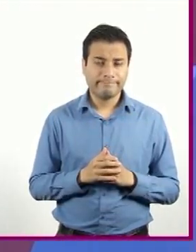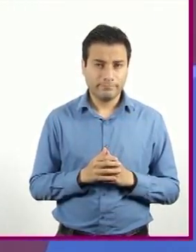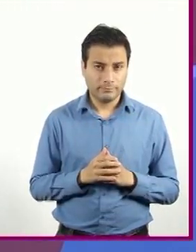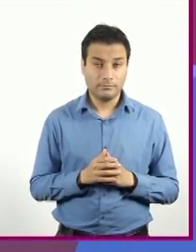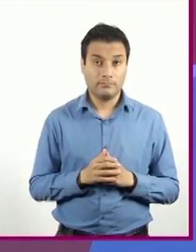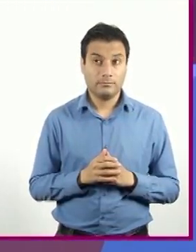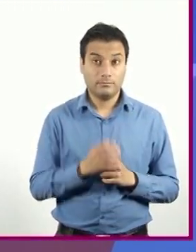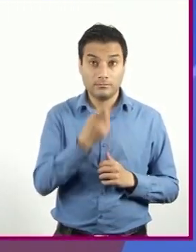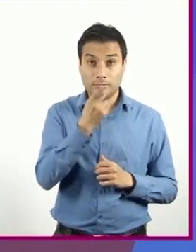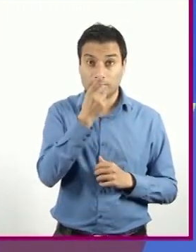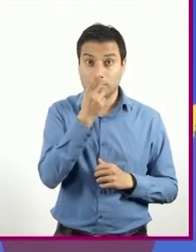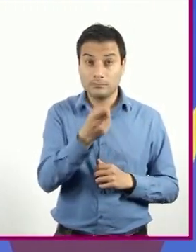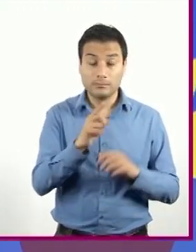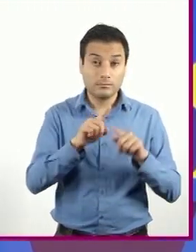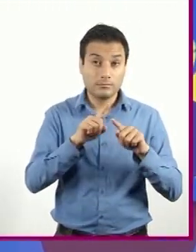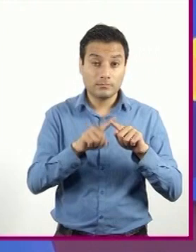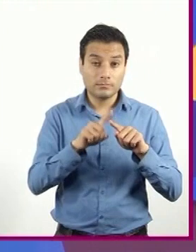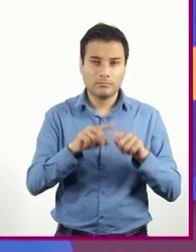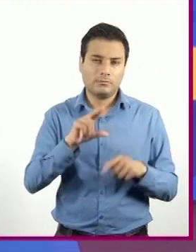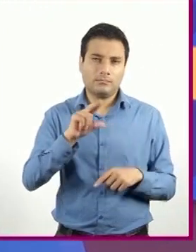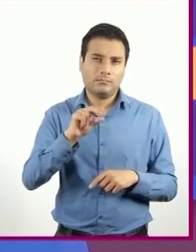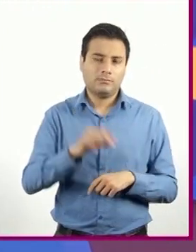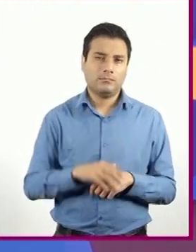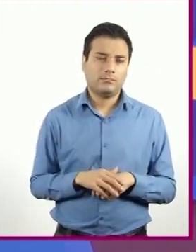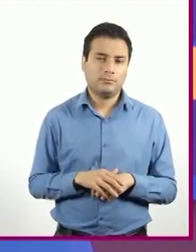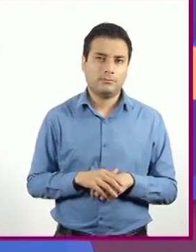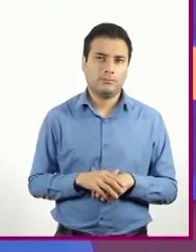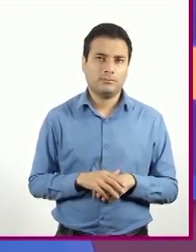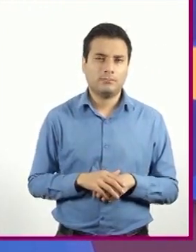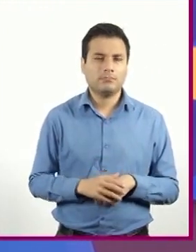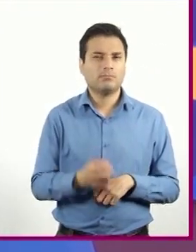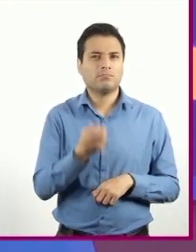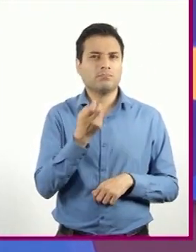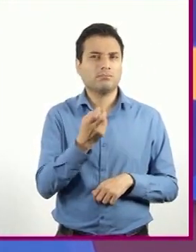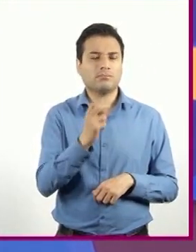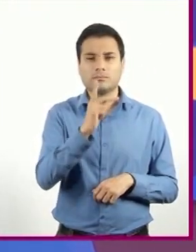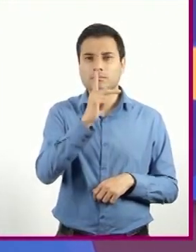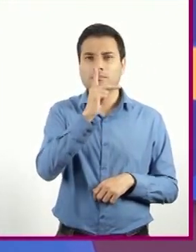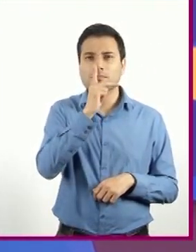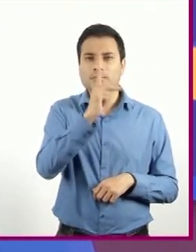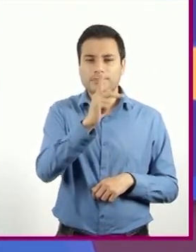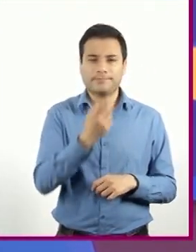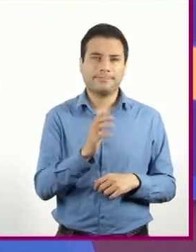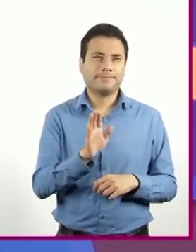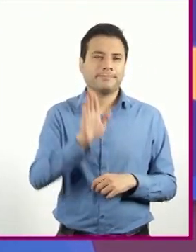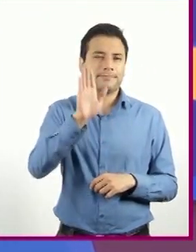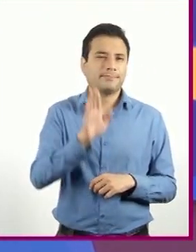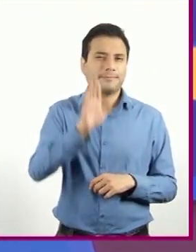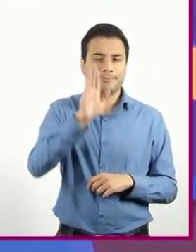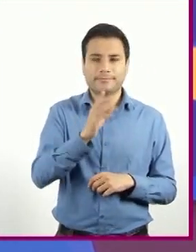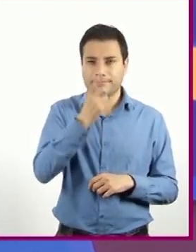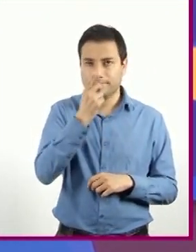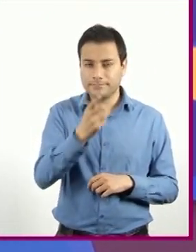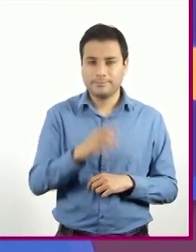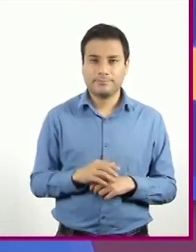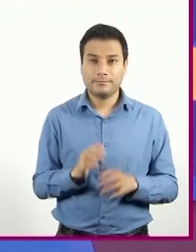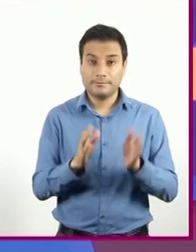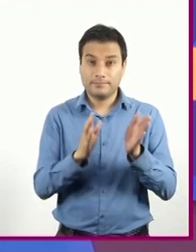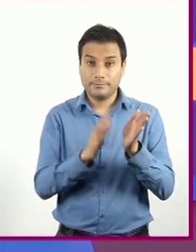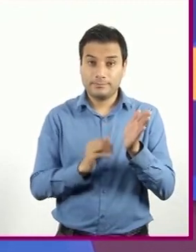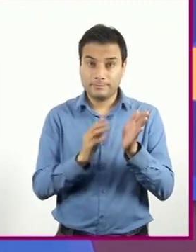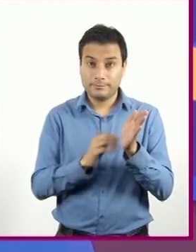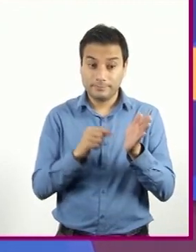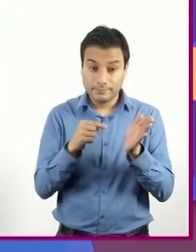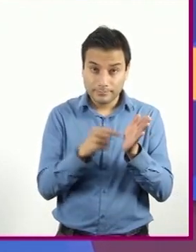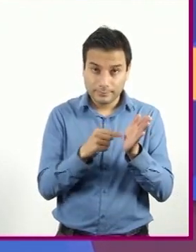se menciona. Observen que esta expresión es equivalente a decir: el formulario deberá